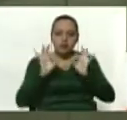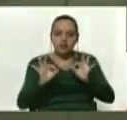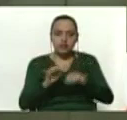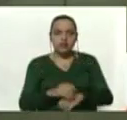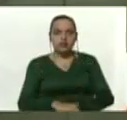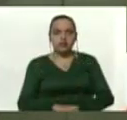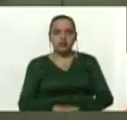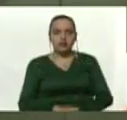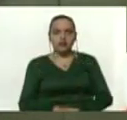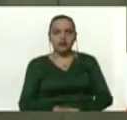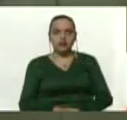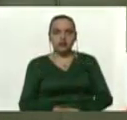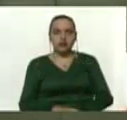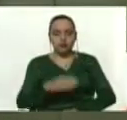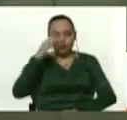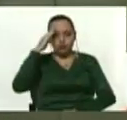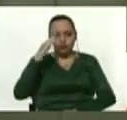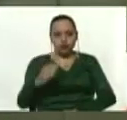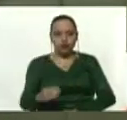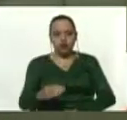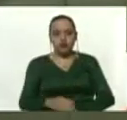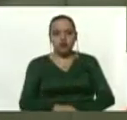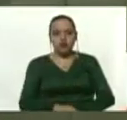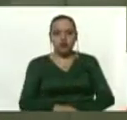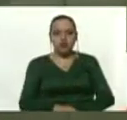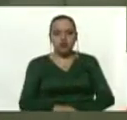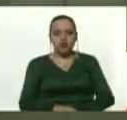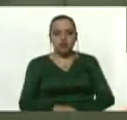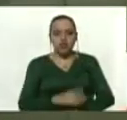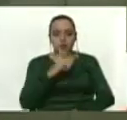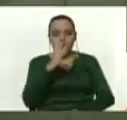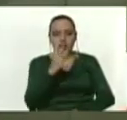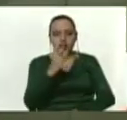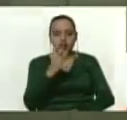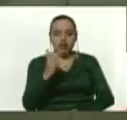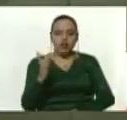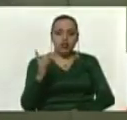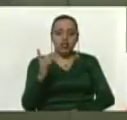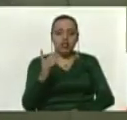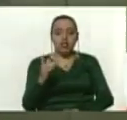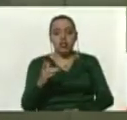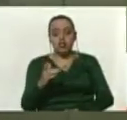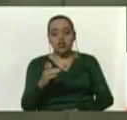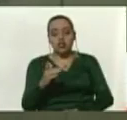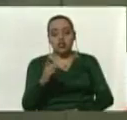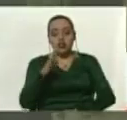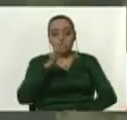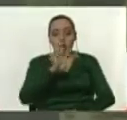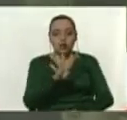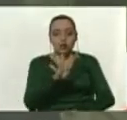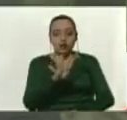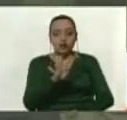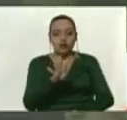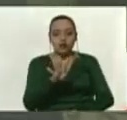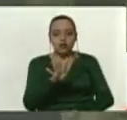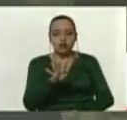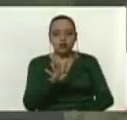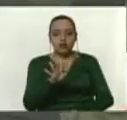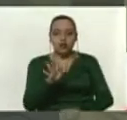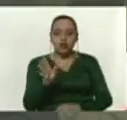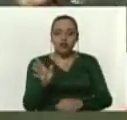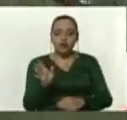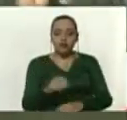al coronel comandante del 4 de febrero, Francisco Javier Arias Cárdenas, al